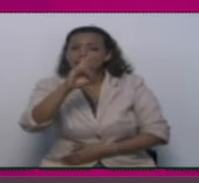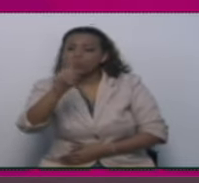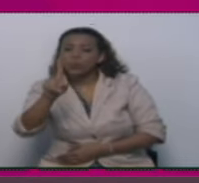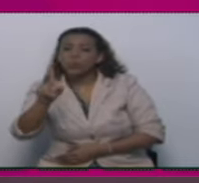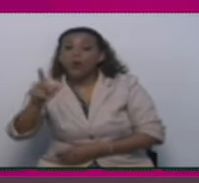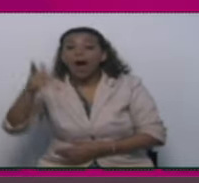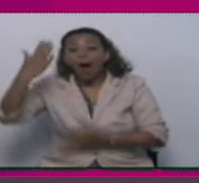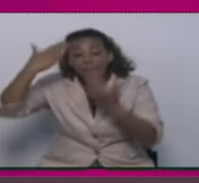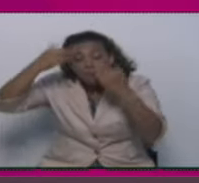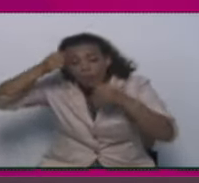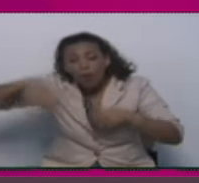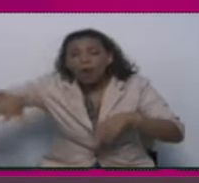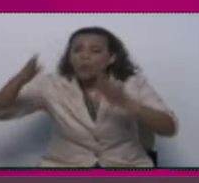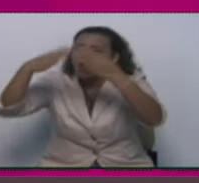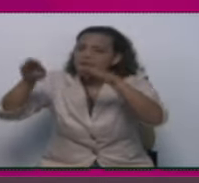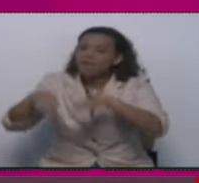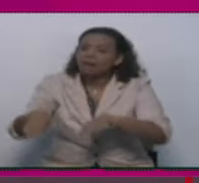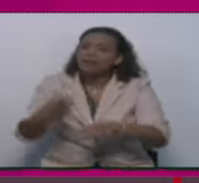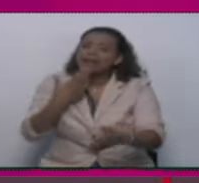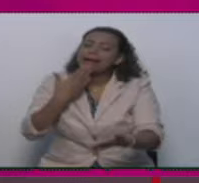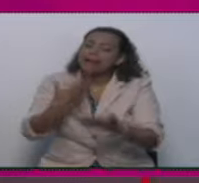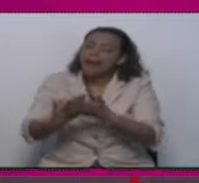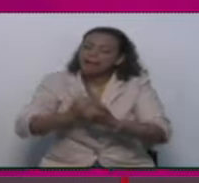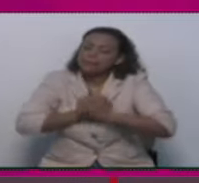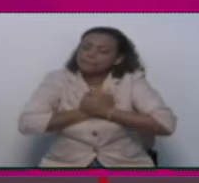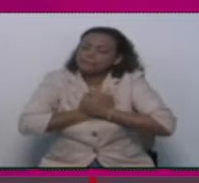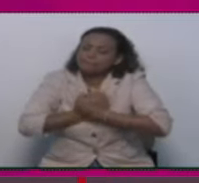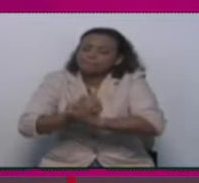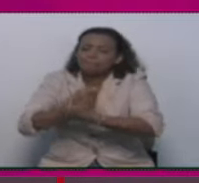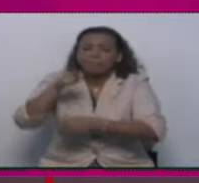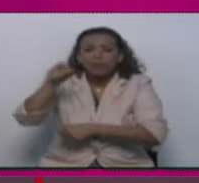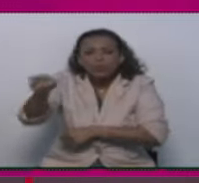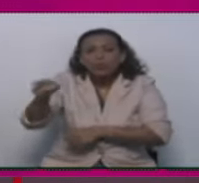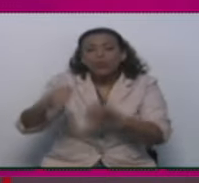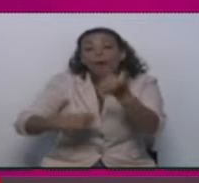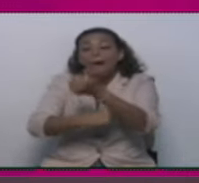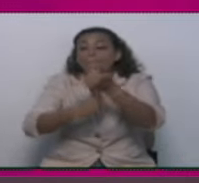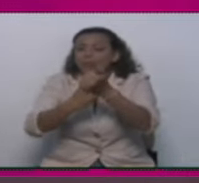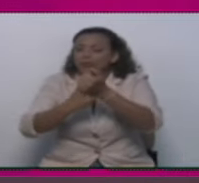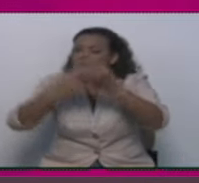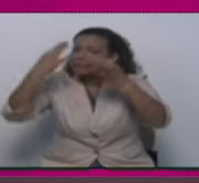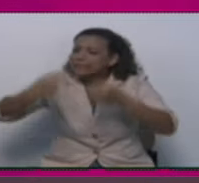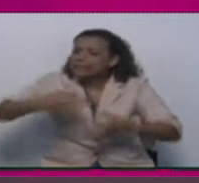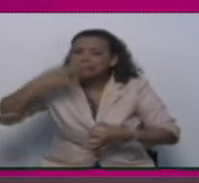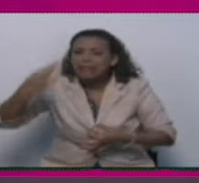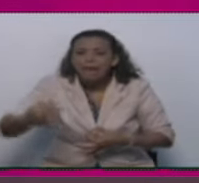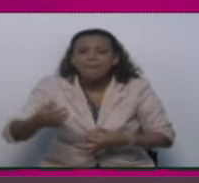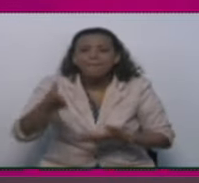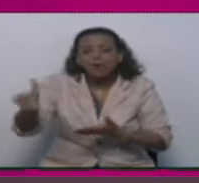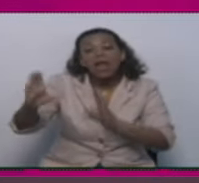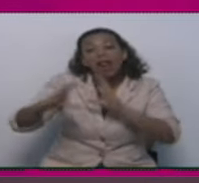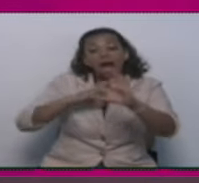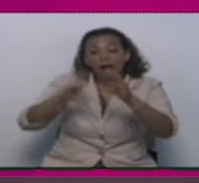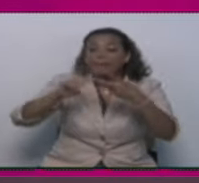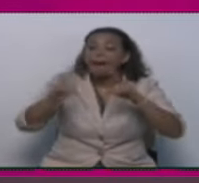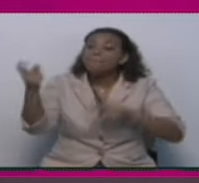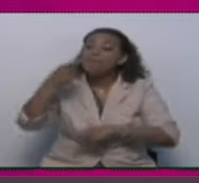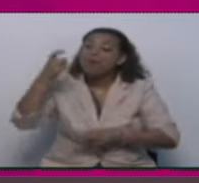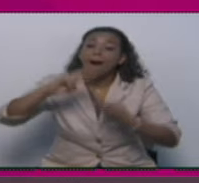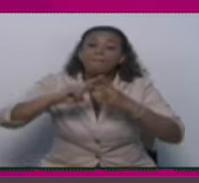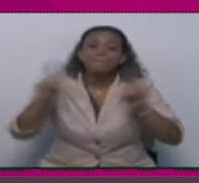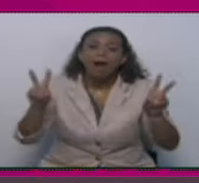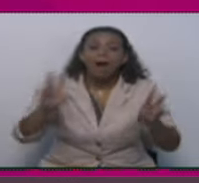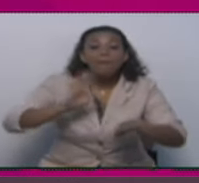libanés. Muy agradecido con ustedes por este apoyo, por este diálogo de paz,